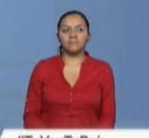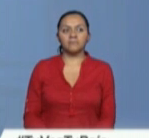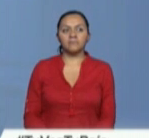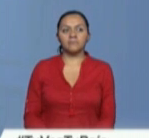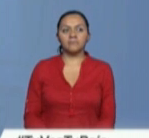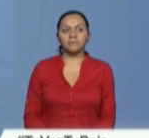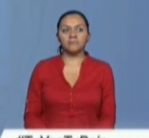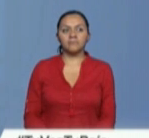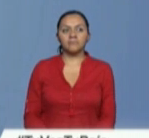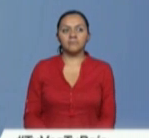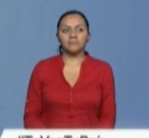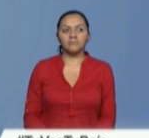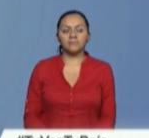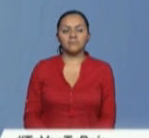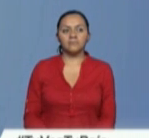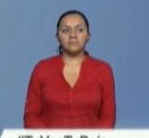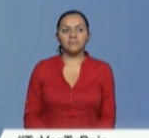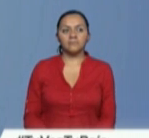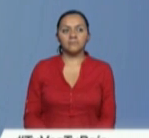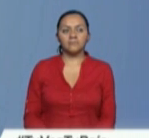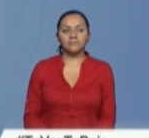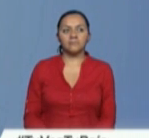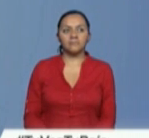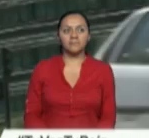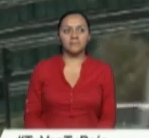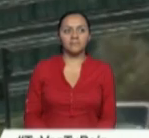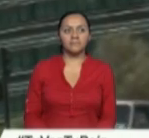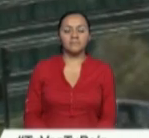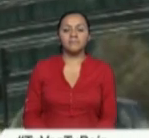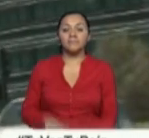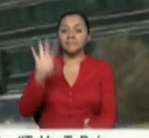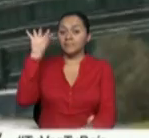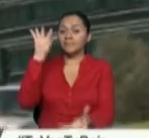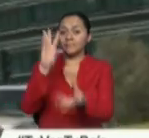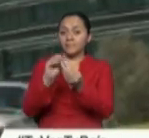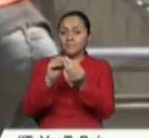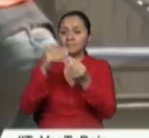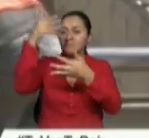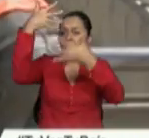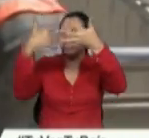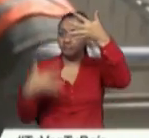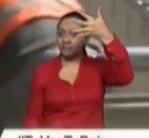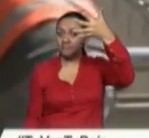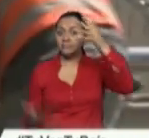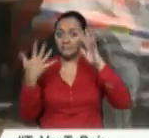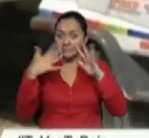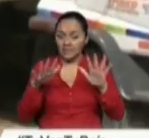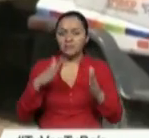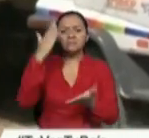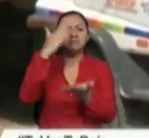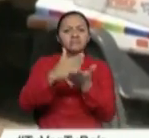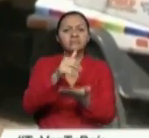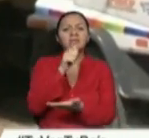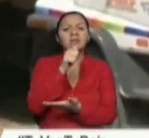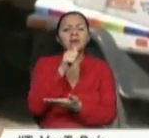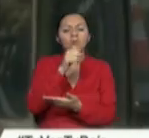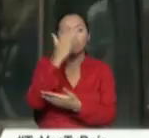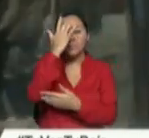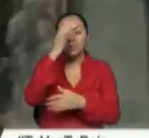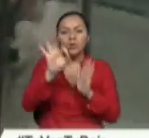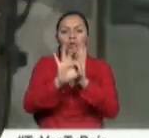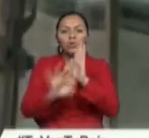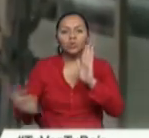Omnibus urbano la paz Granda Centeno y sald unide el Cabildo señaló que la suspensión se deberá a la instalación de variantes de